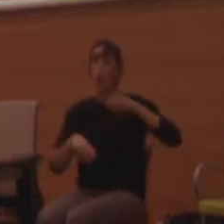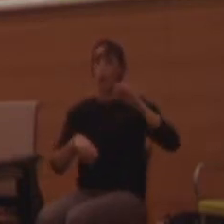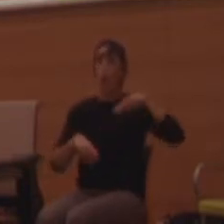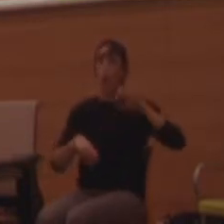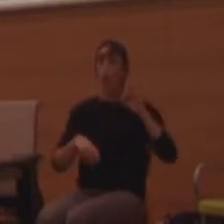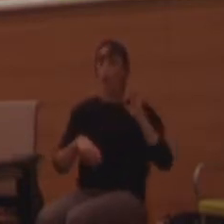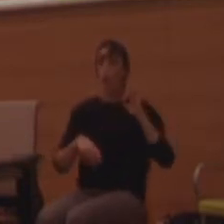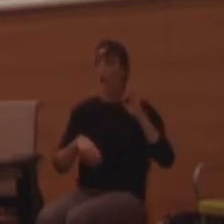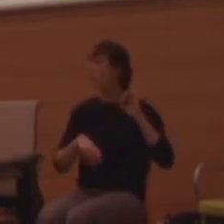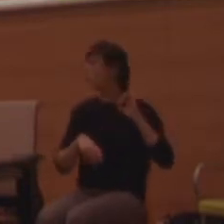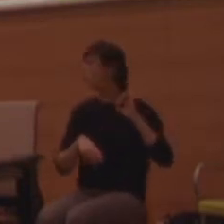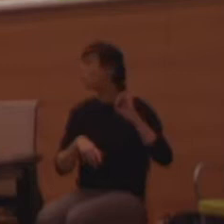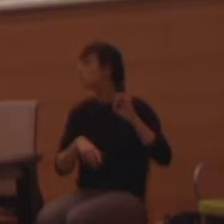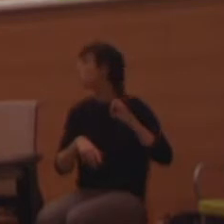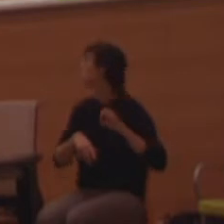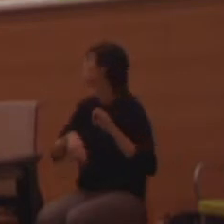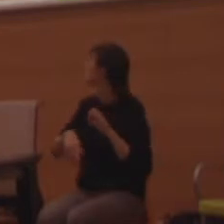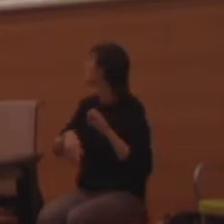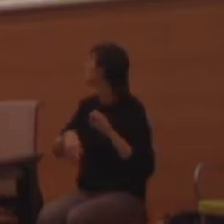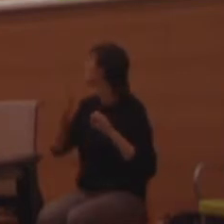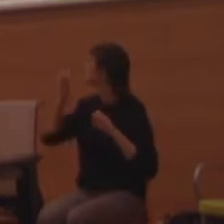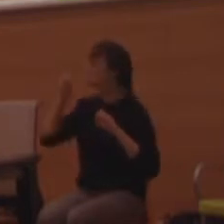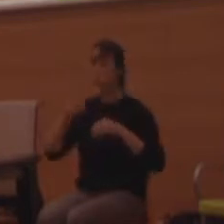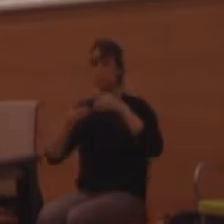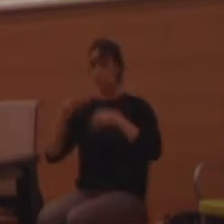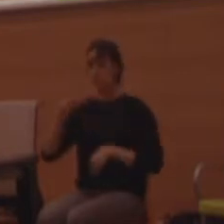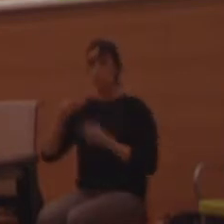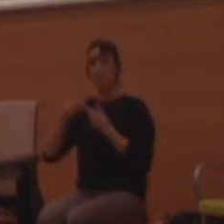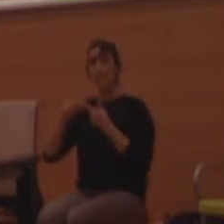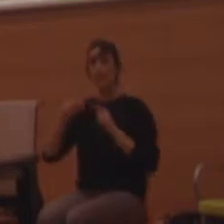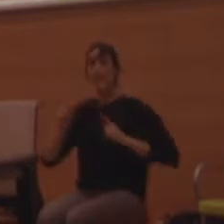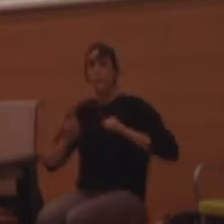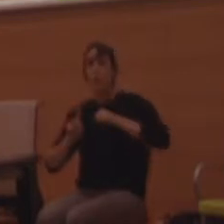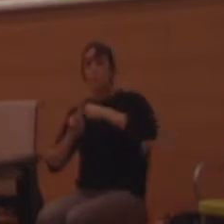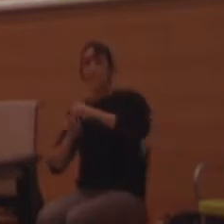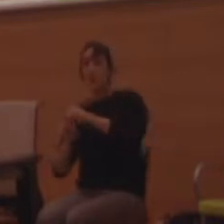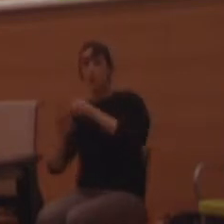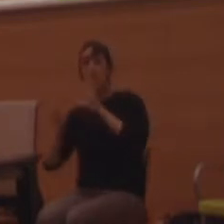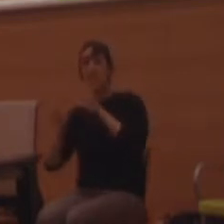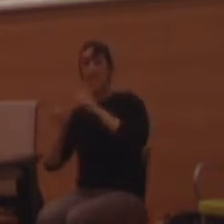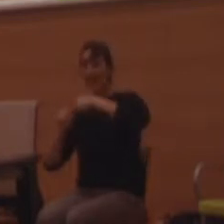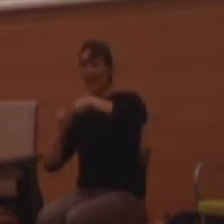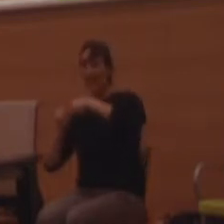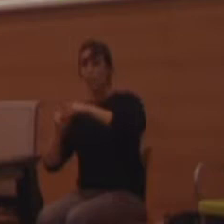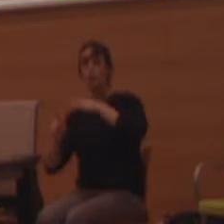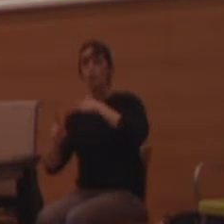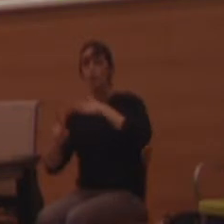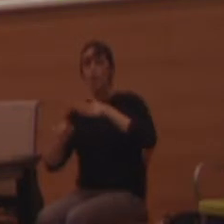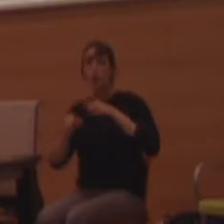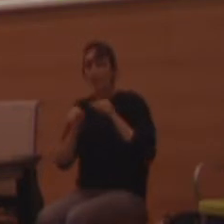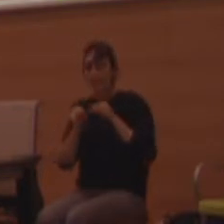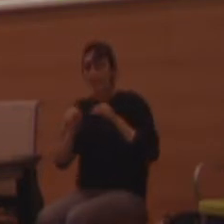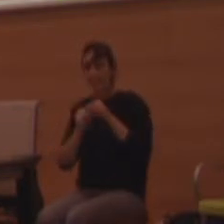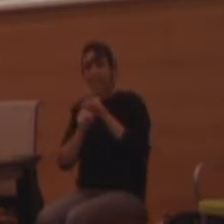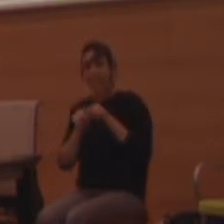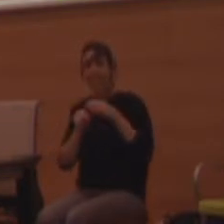Sainz-Weinstein 5.07, que hace una presión de 10 gramos por centímetro cuadrado. Bueno,